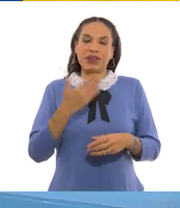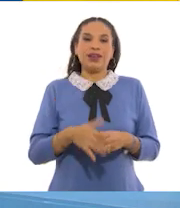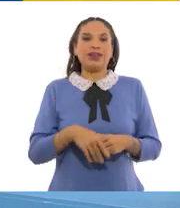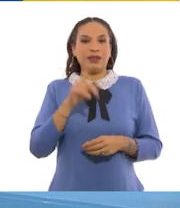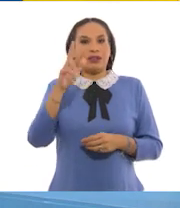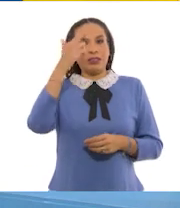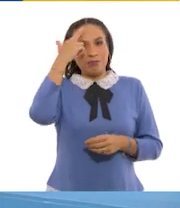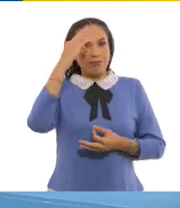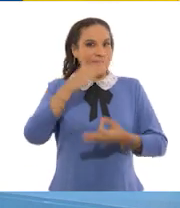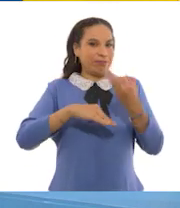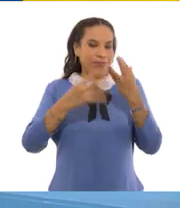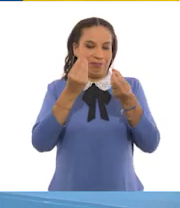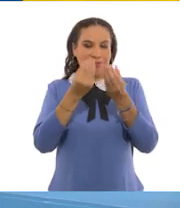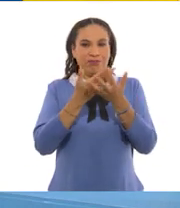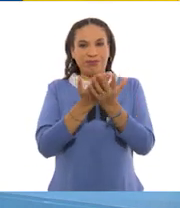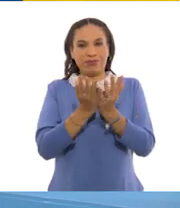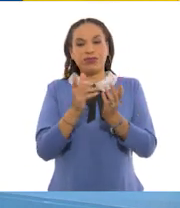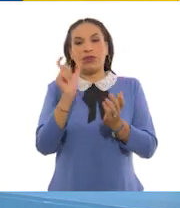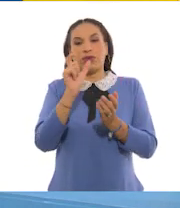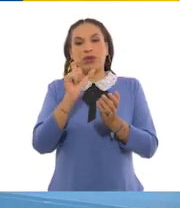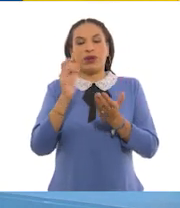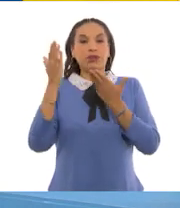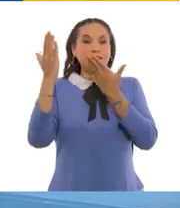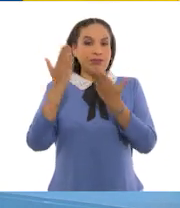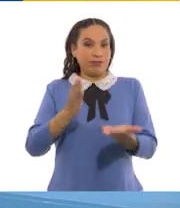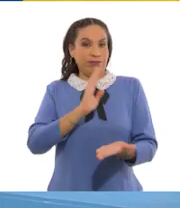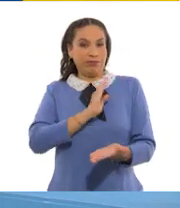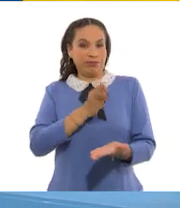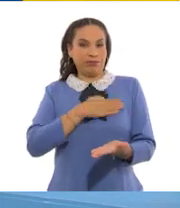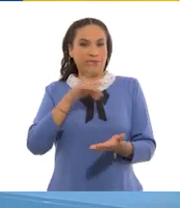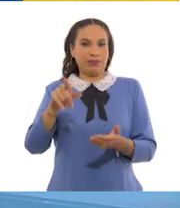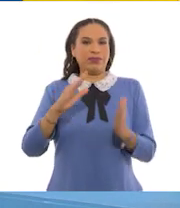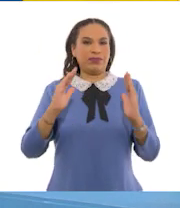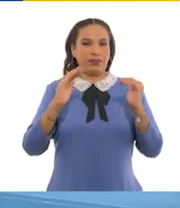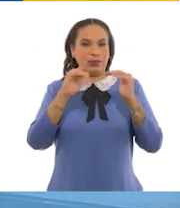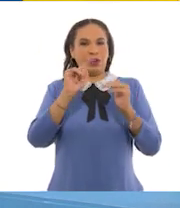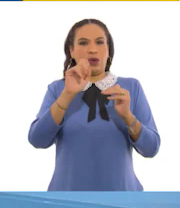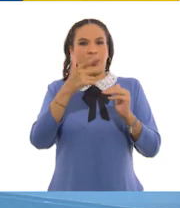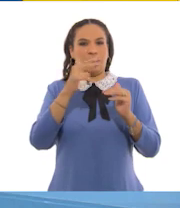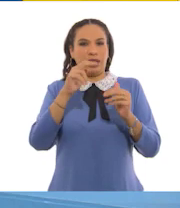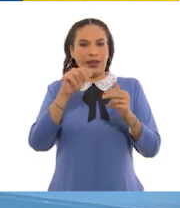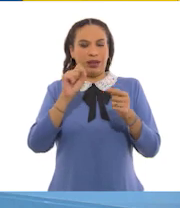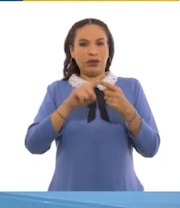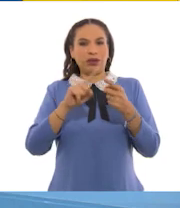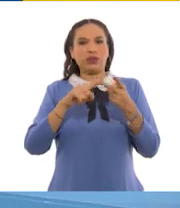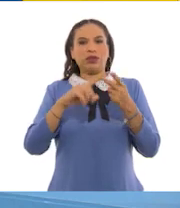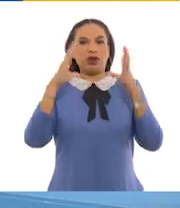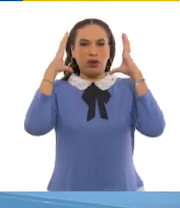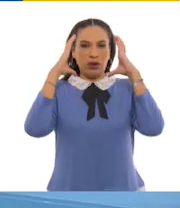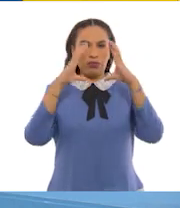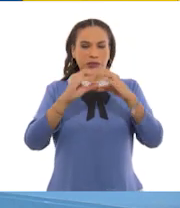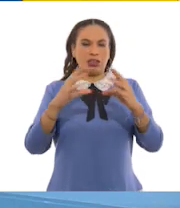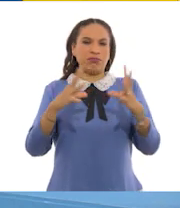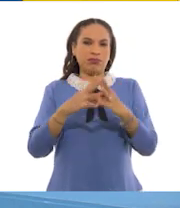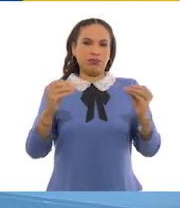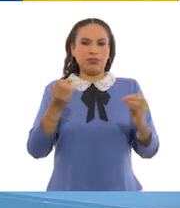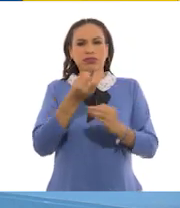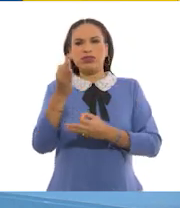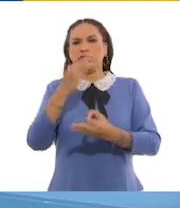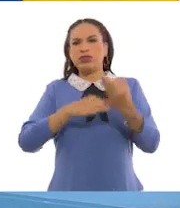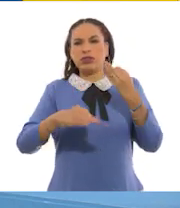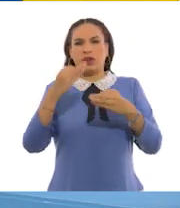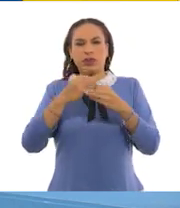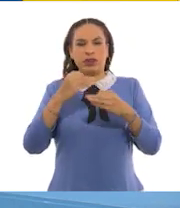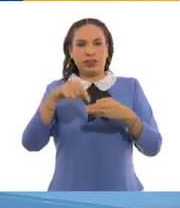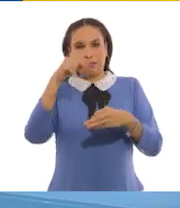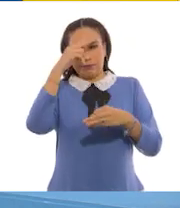bueno que recuerdes tantos. Y aunque cuando llegaron los españoles, los teotihuacanos o los olmecas ya habían desaparecido, había por todo el actual